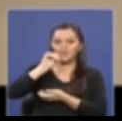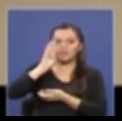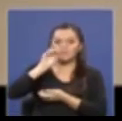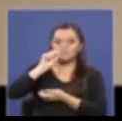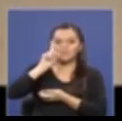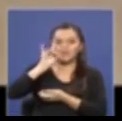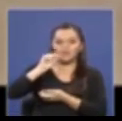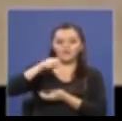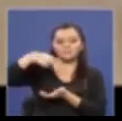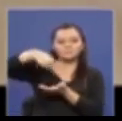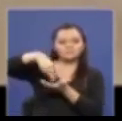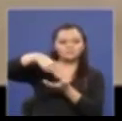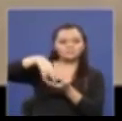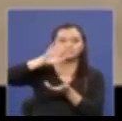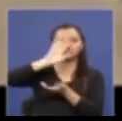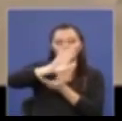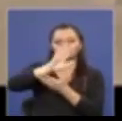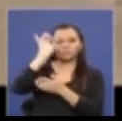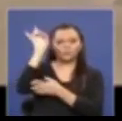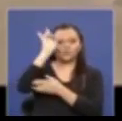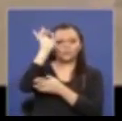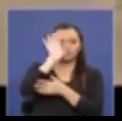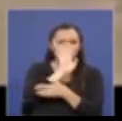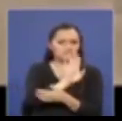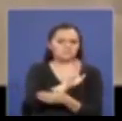Las danzas bolivianas